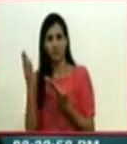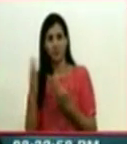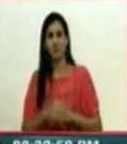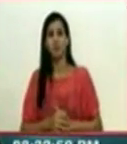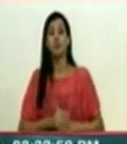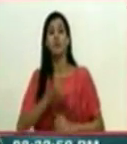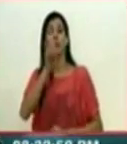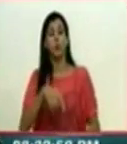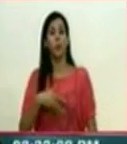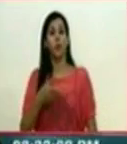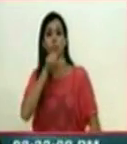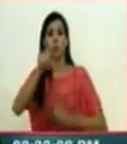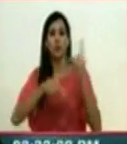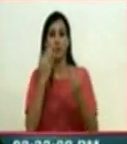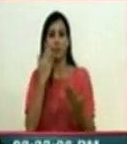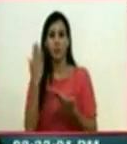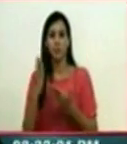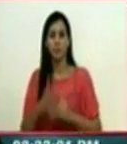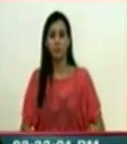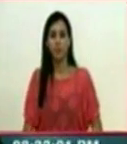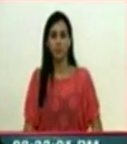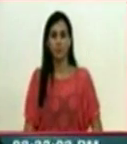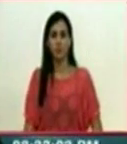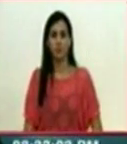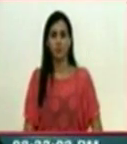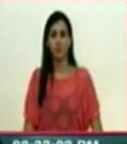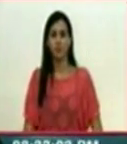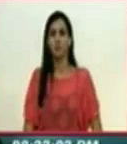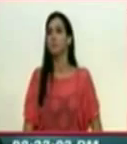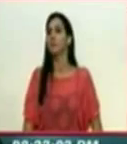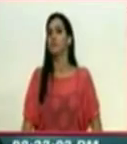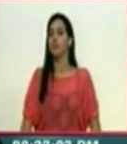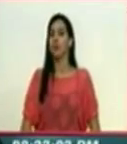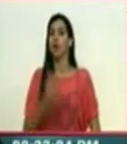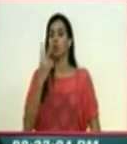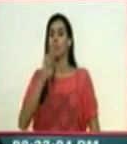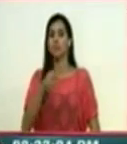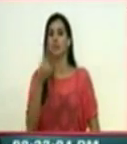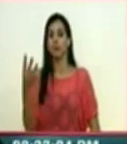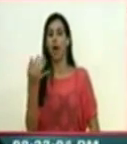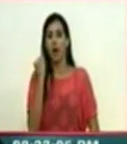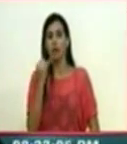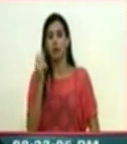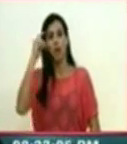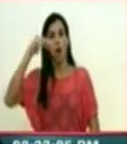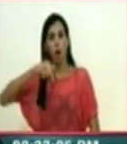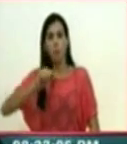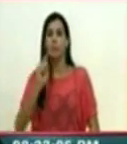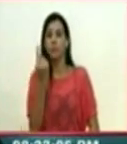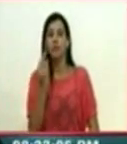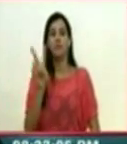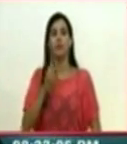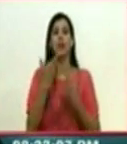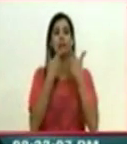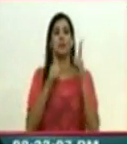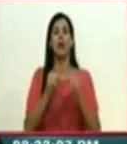www.vtv.gov.be. También lo pueden hacer a través de nuestra cuenta en Twitter, @vtvcanal8. A través de la cual se posicionan dos etiquetas el día de hoy. La primera, Venezuela